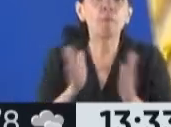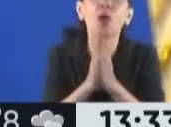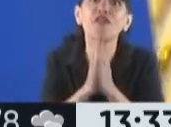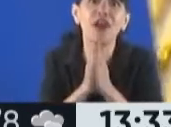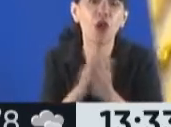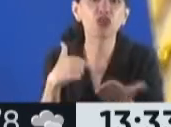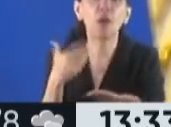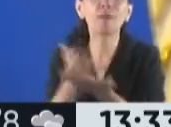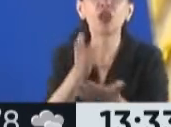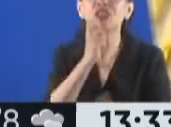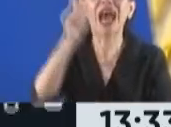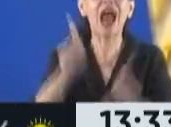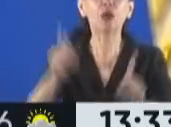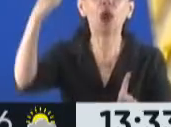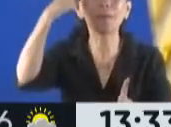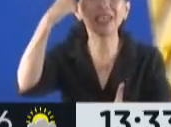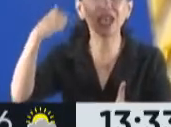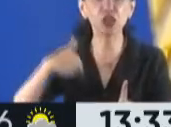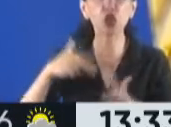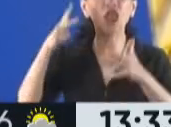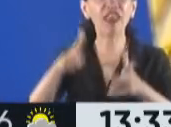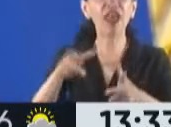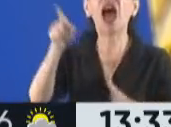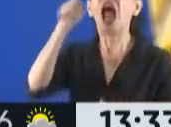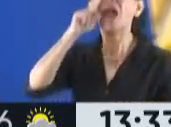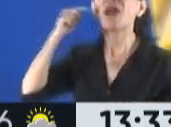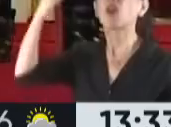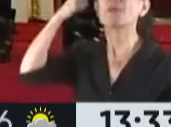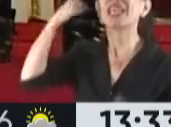palabras objeciones al acuerdo, no lo tomen de ese modo.